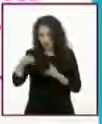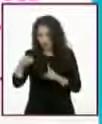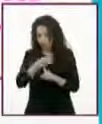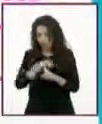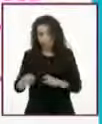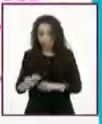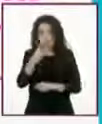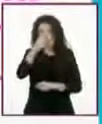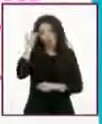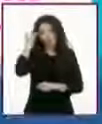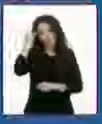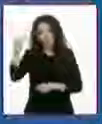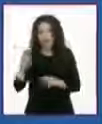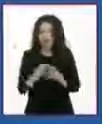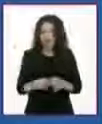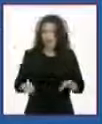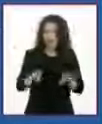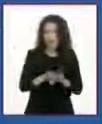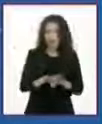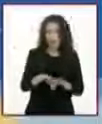ideas importantes.